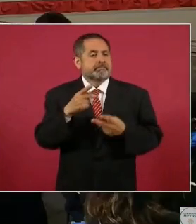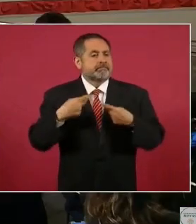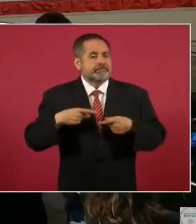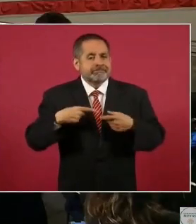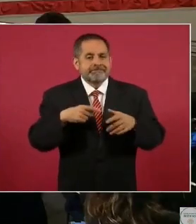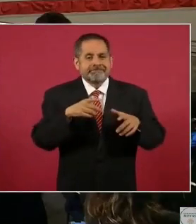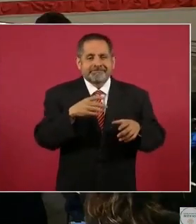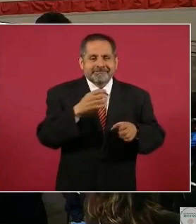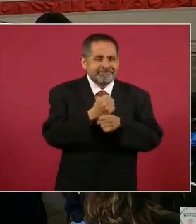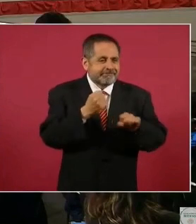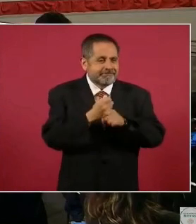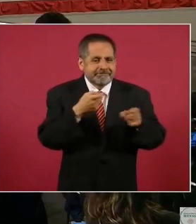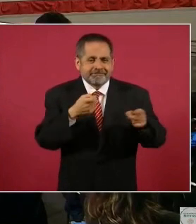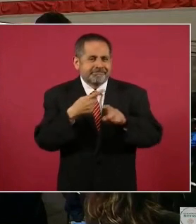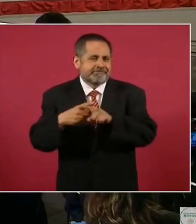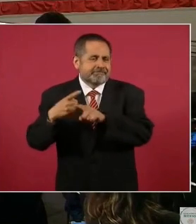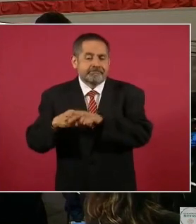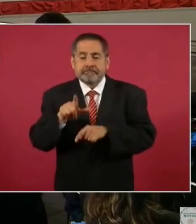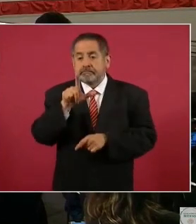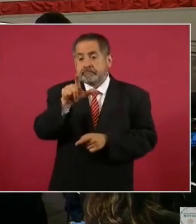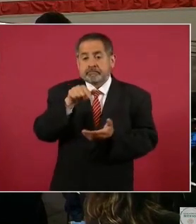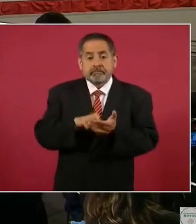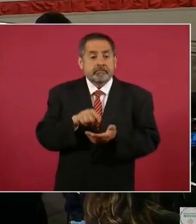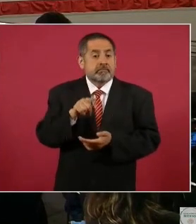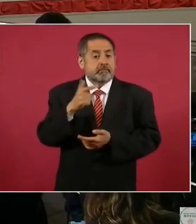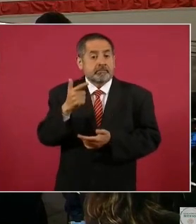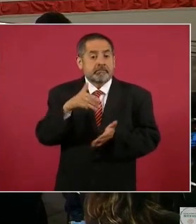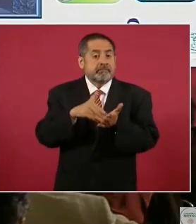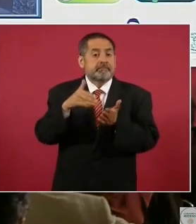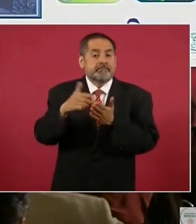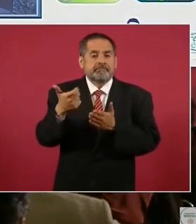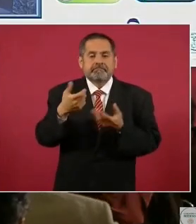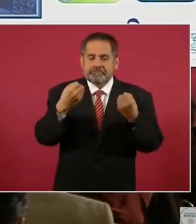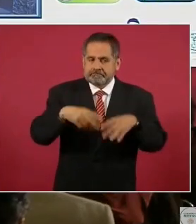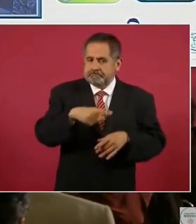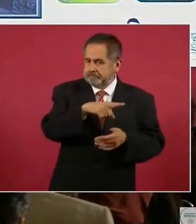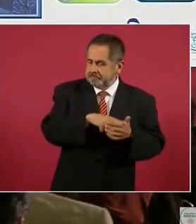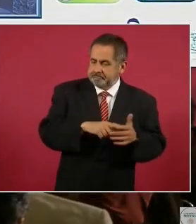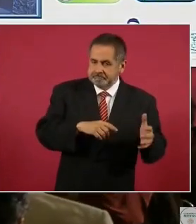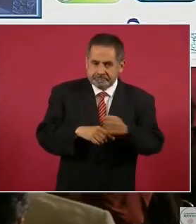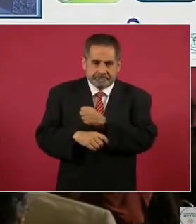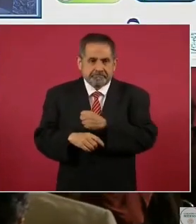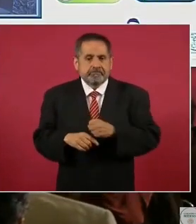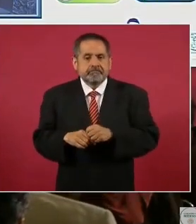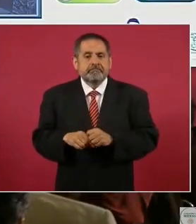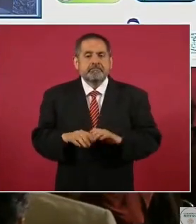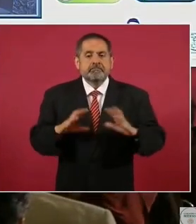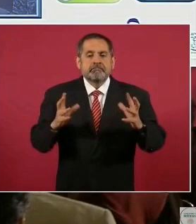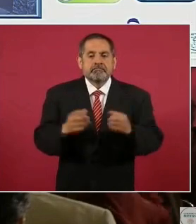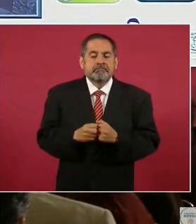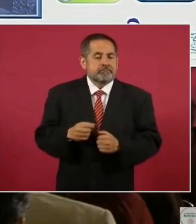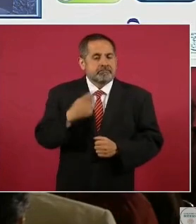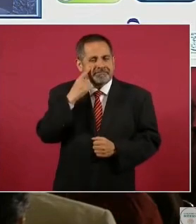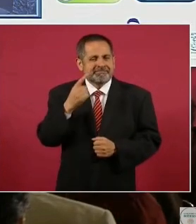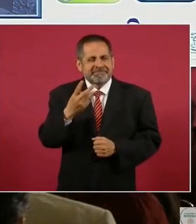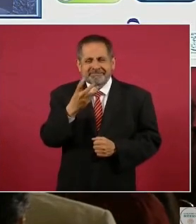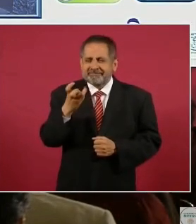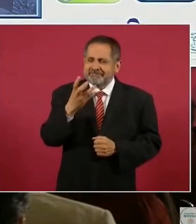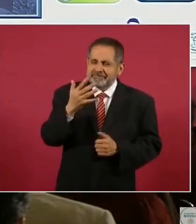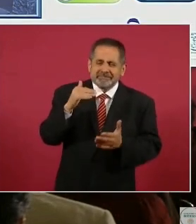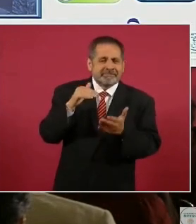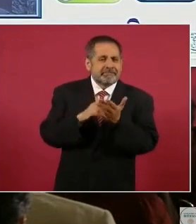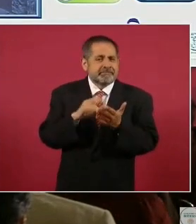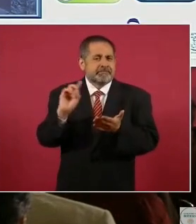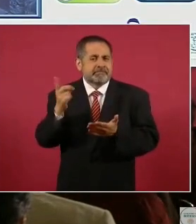cartuchos 17.7 millones de pesos 575 mil 359 dólares y en